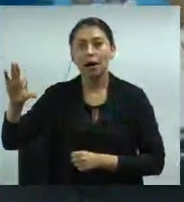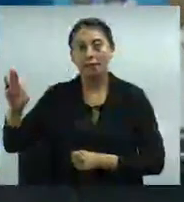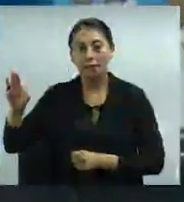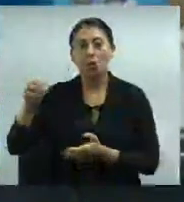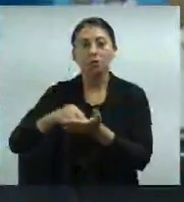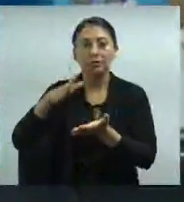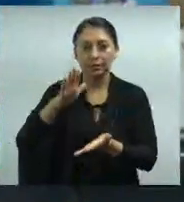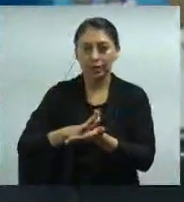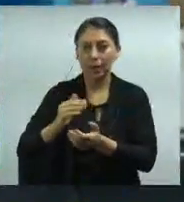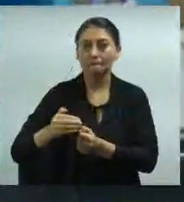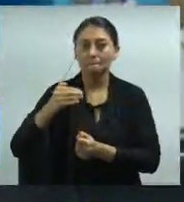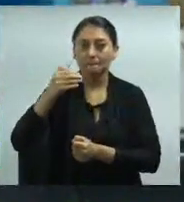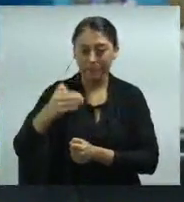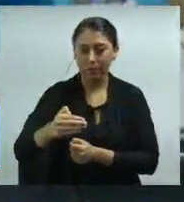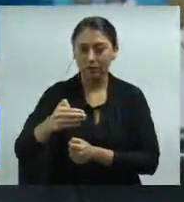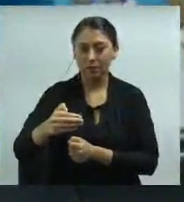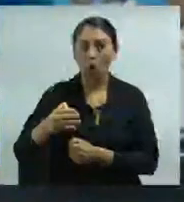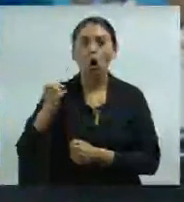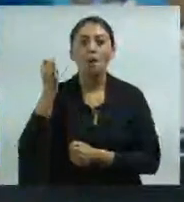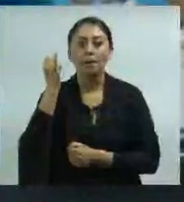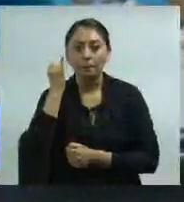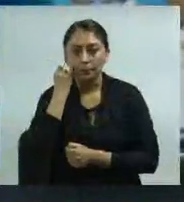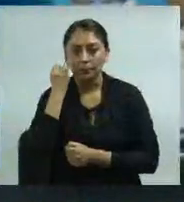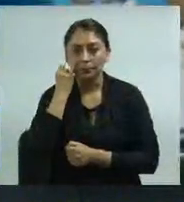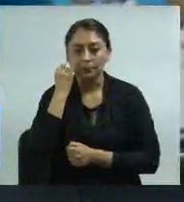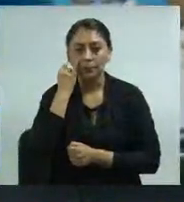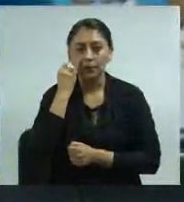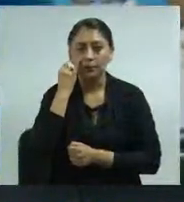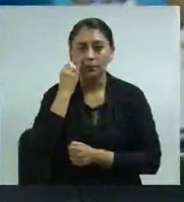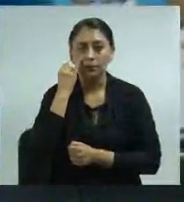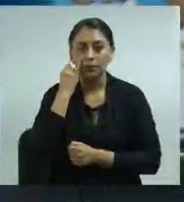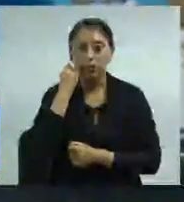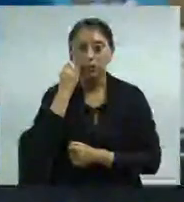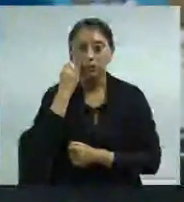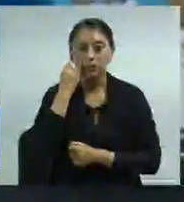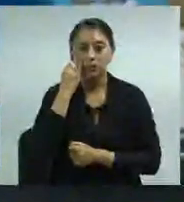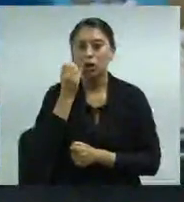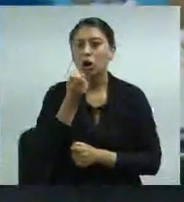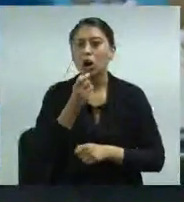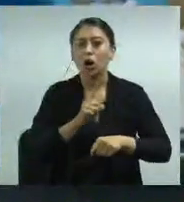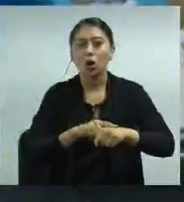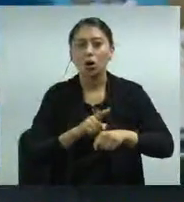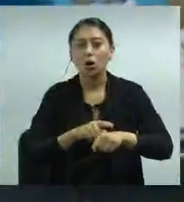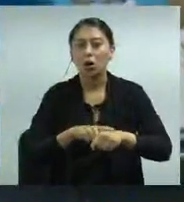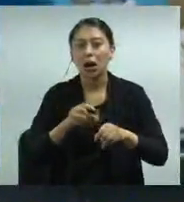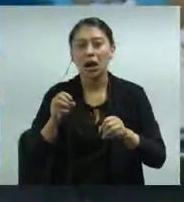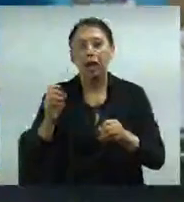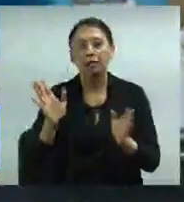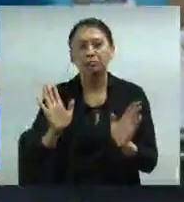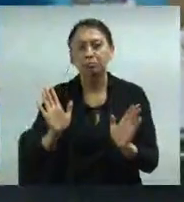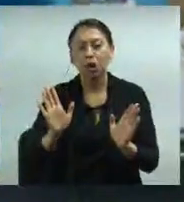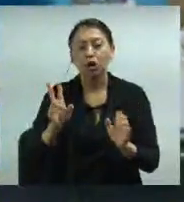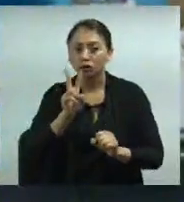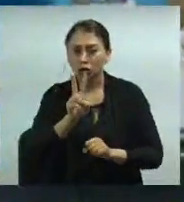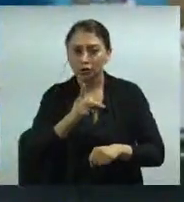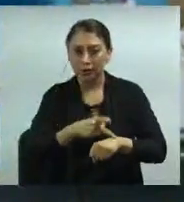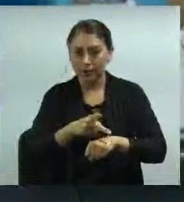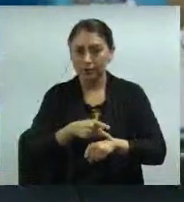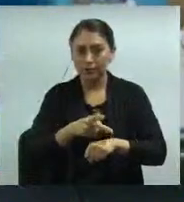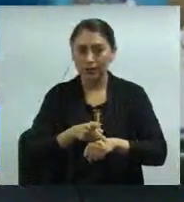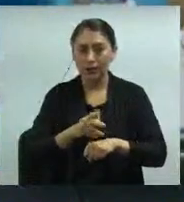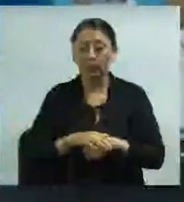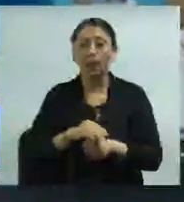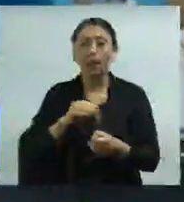el próximo miércoles. La hora no la definimos, pero está bien, las 14 horas, a